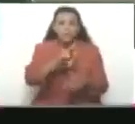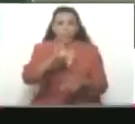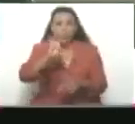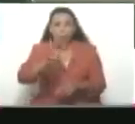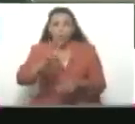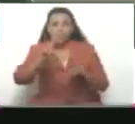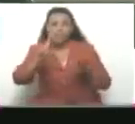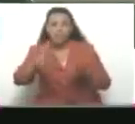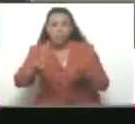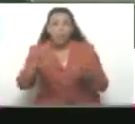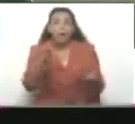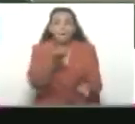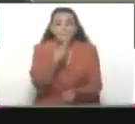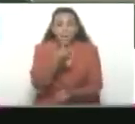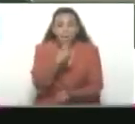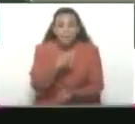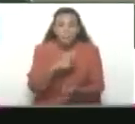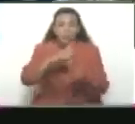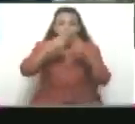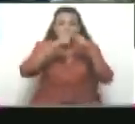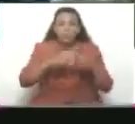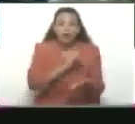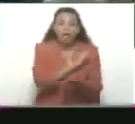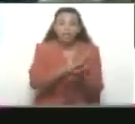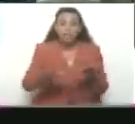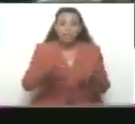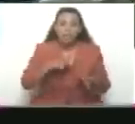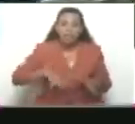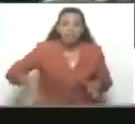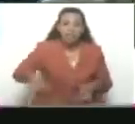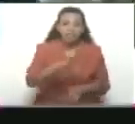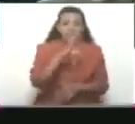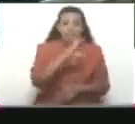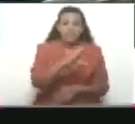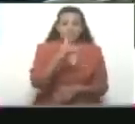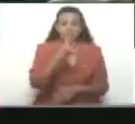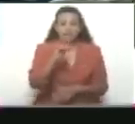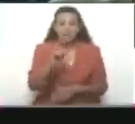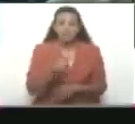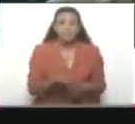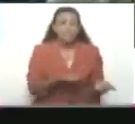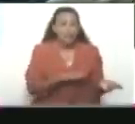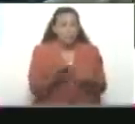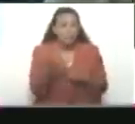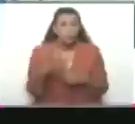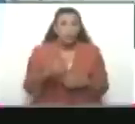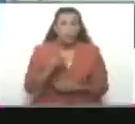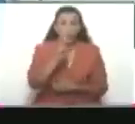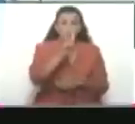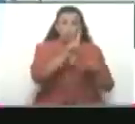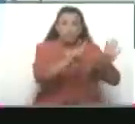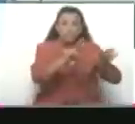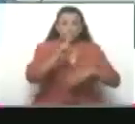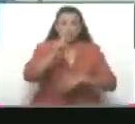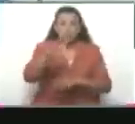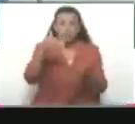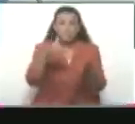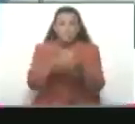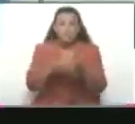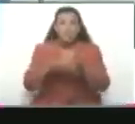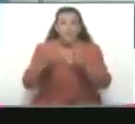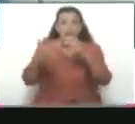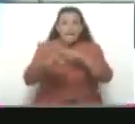15334 medicamentos totalmente gratuito se trasladaron 81 equipos de material médico